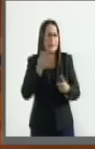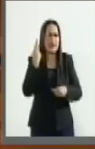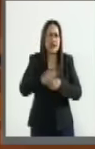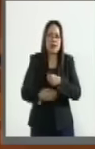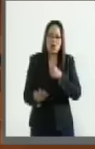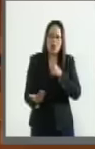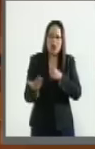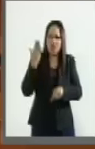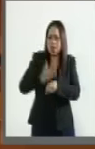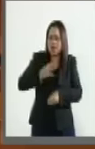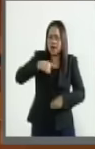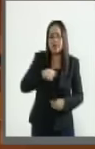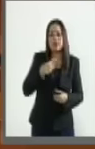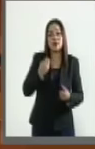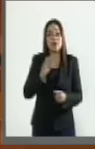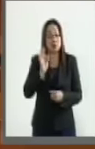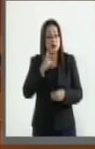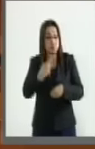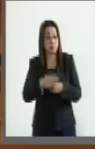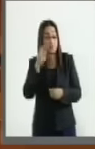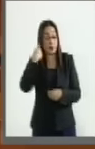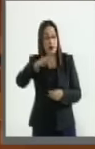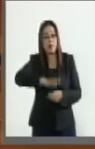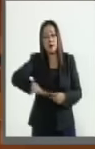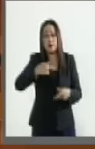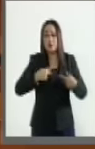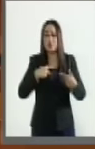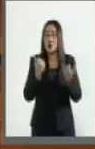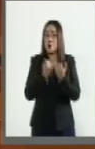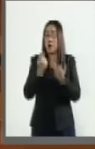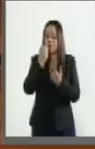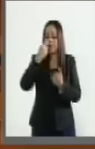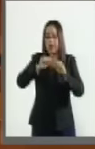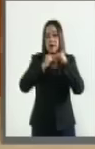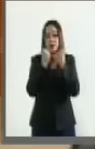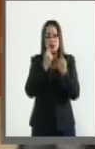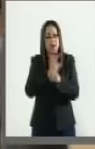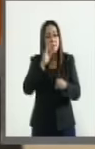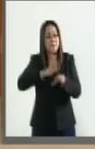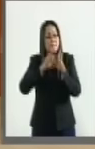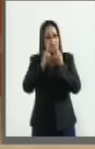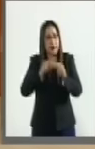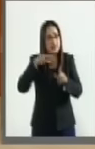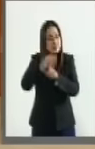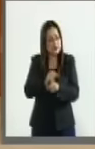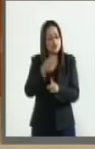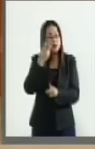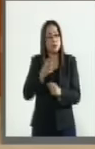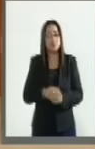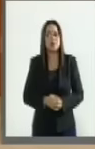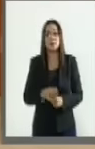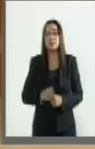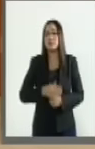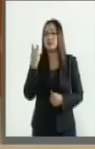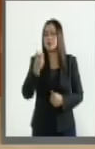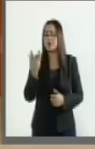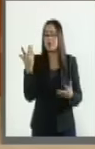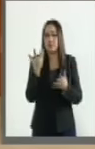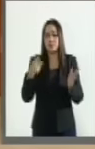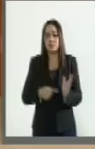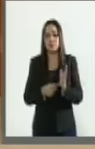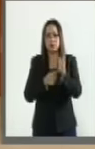solo por el riesgo que representan, sino también por el desarrollo armónico y sano de la sociedad. Bajo este tenor, en los ilícitos cometidos